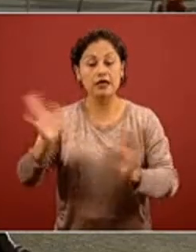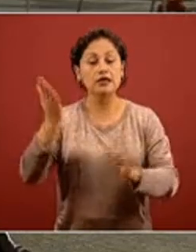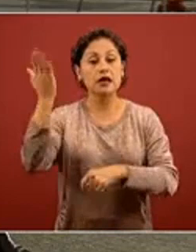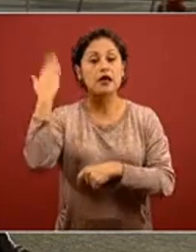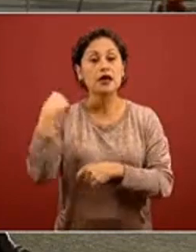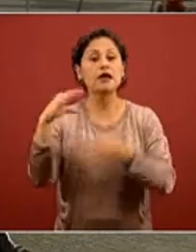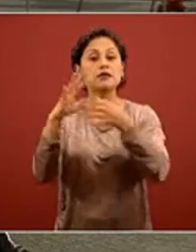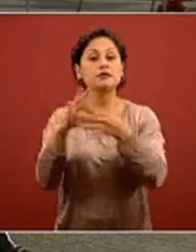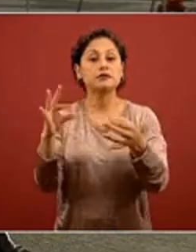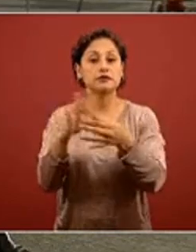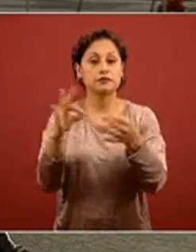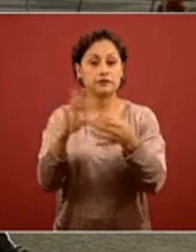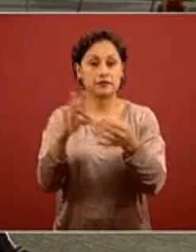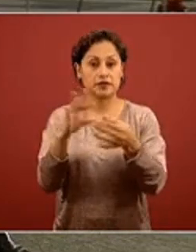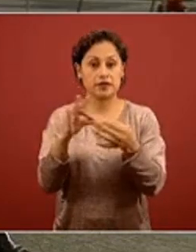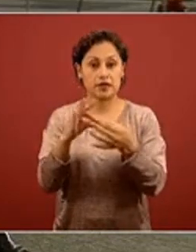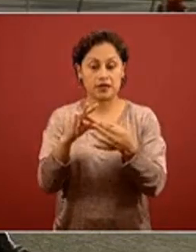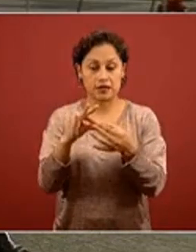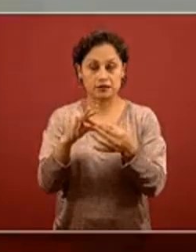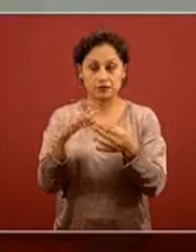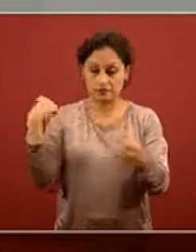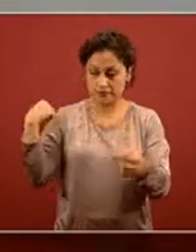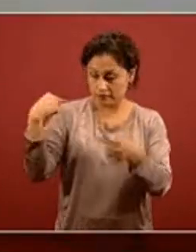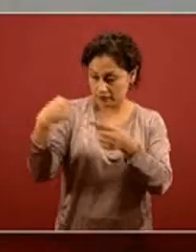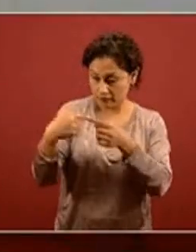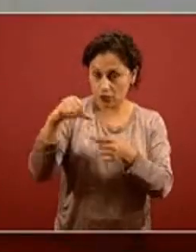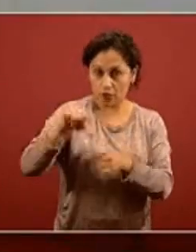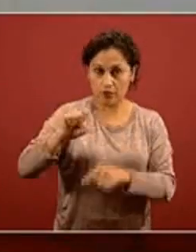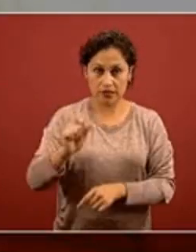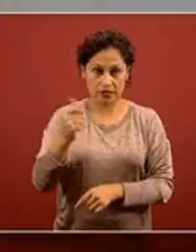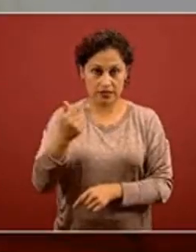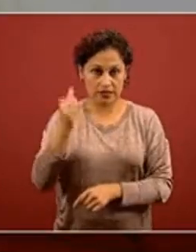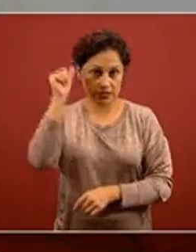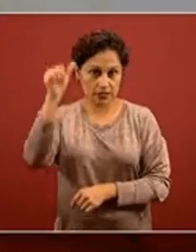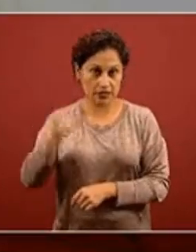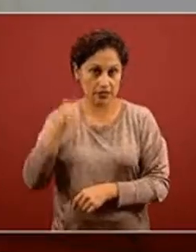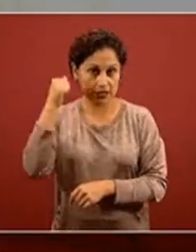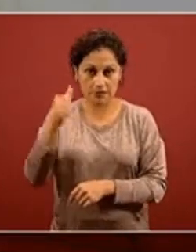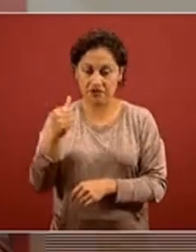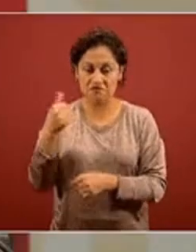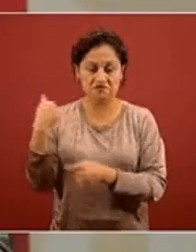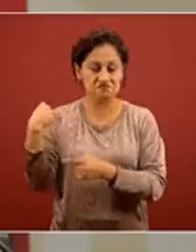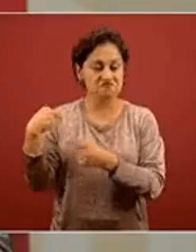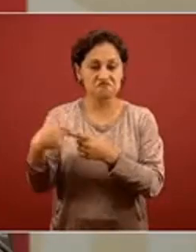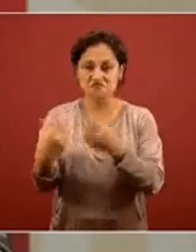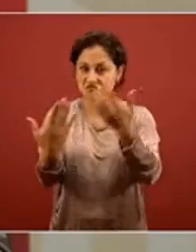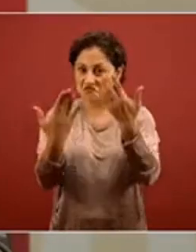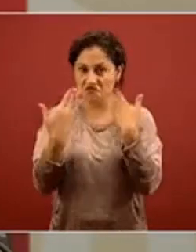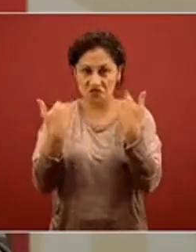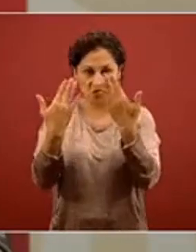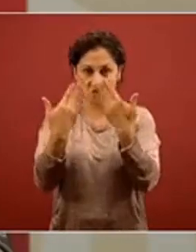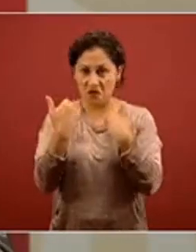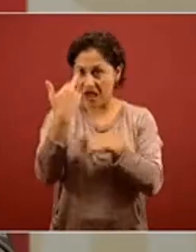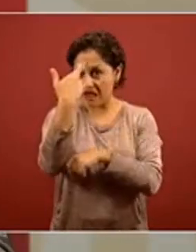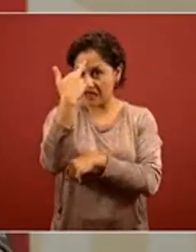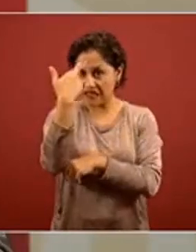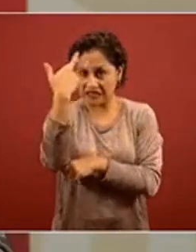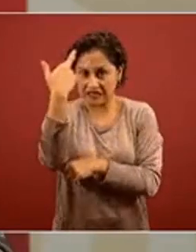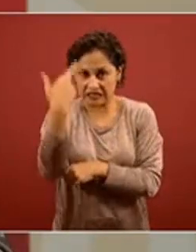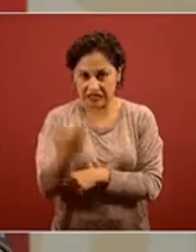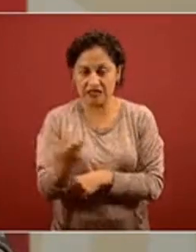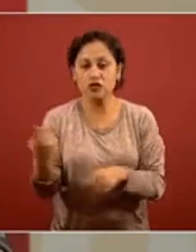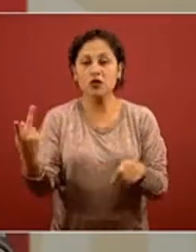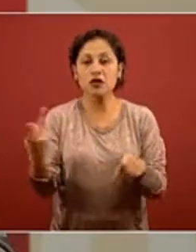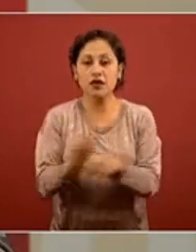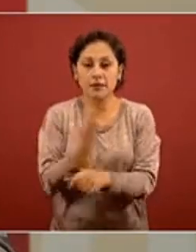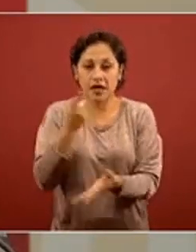existe hasta el momento, hoy es 27 de abril, no existe hasta el momento una evidencia clara sobre la naturaleza de la